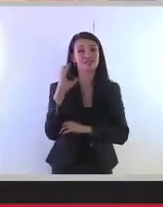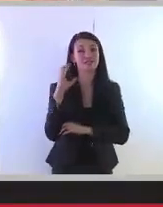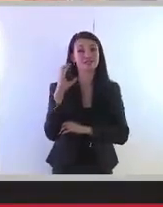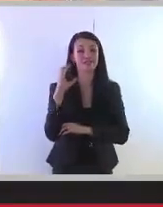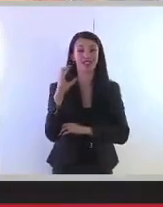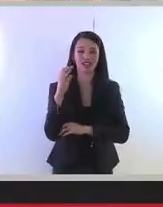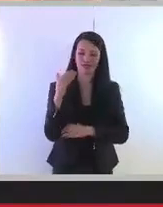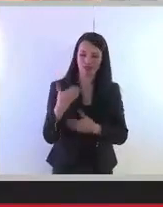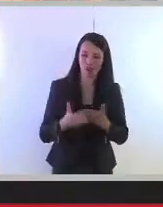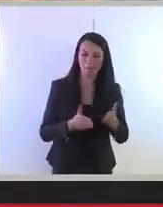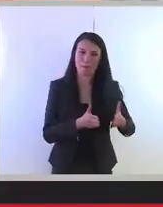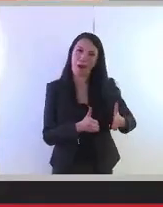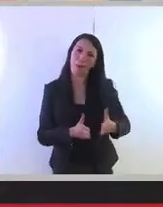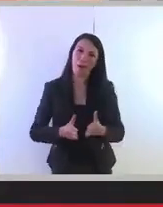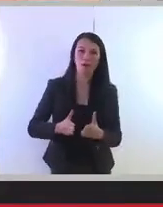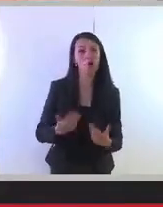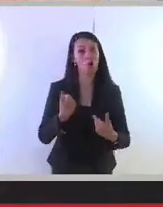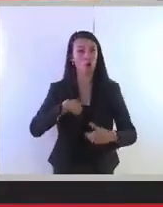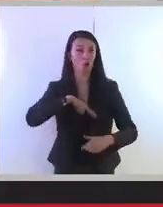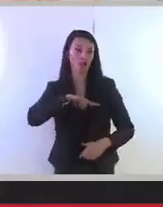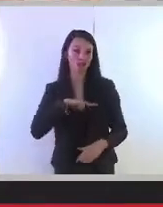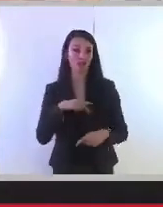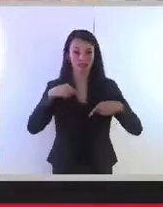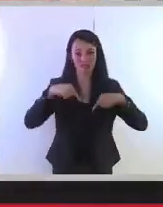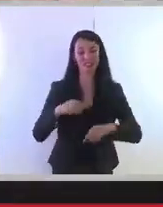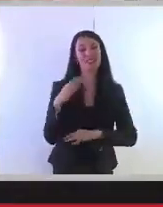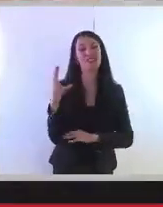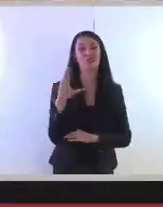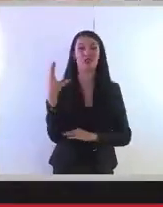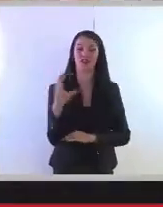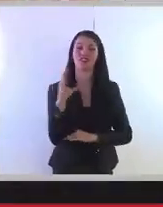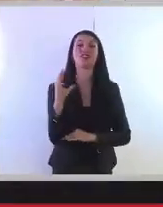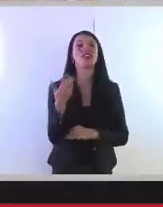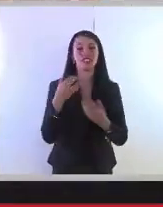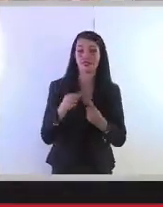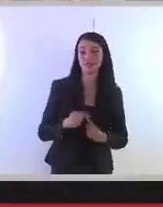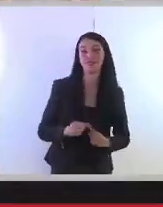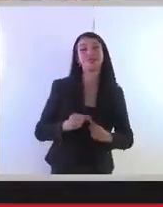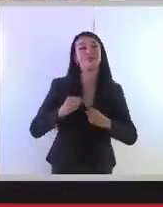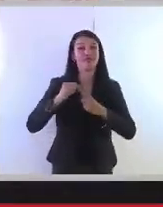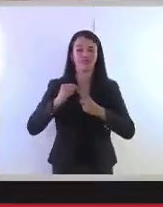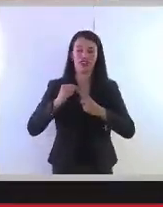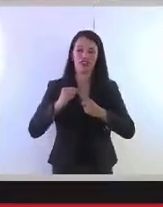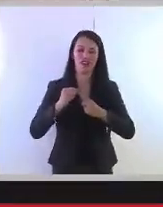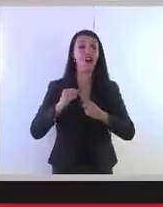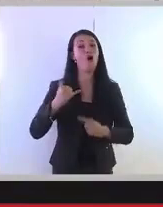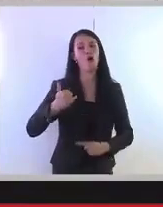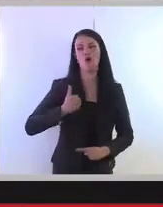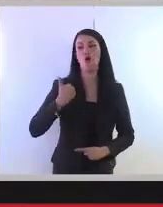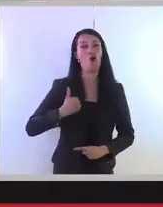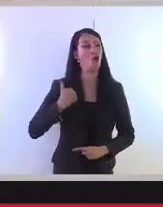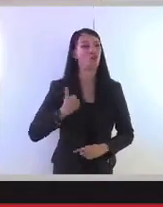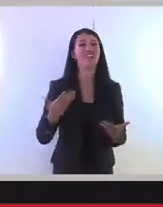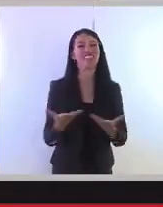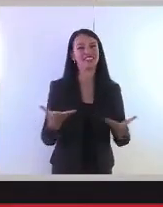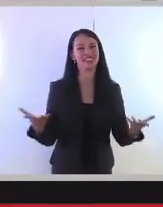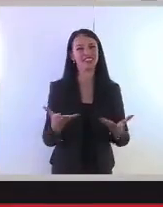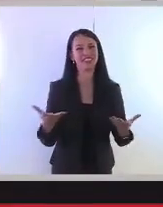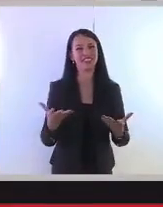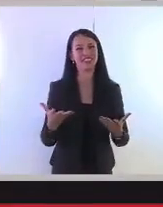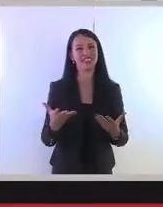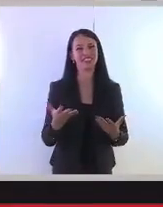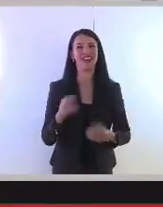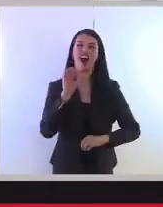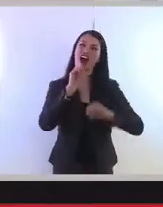ese caminar de todos nosotros en Colombia, pero en especial de la juventud. ¿Dónde está la juventud?